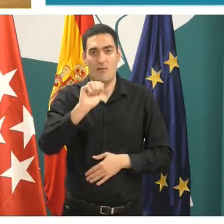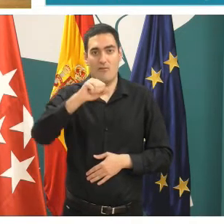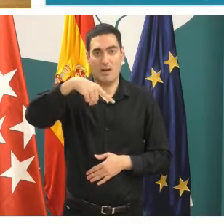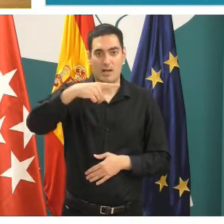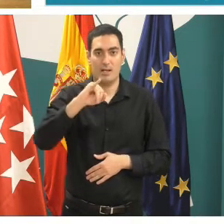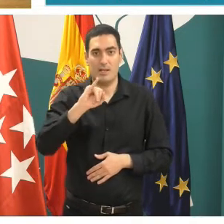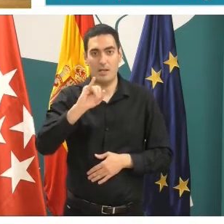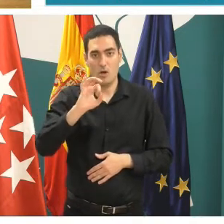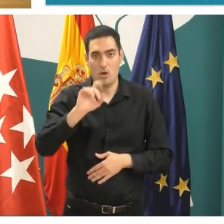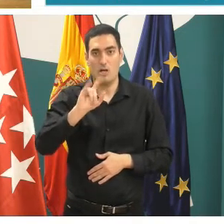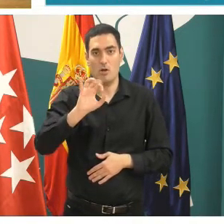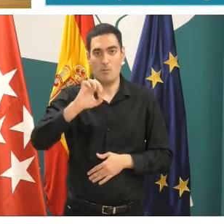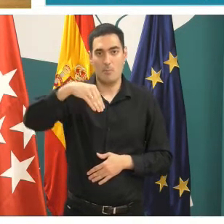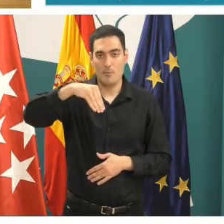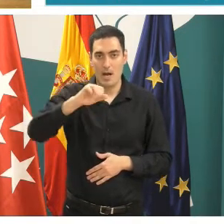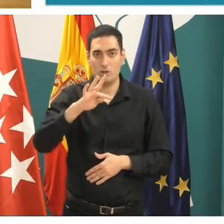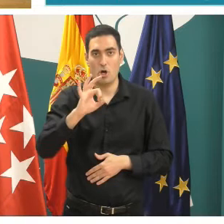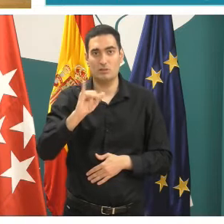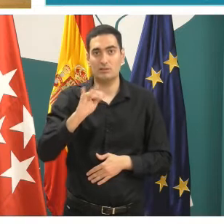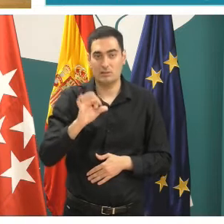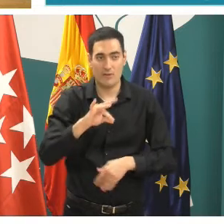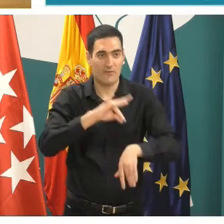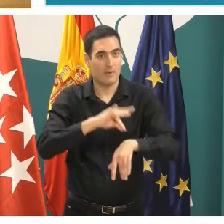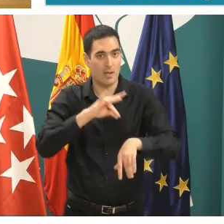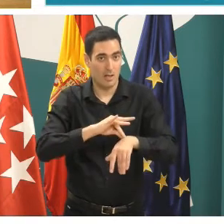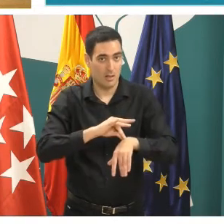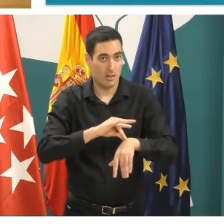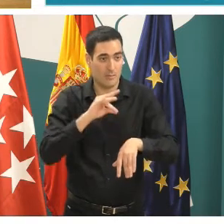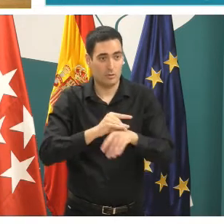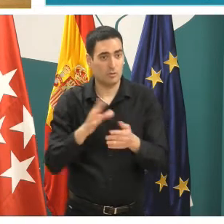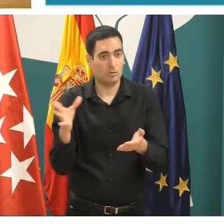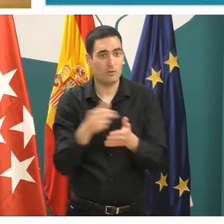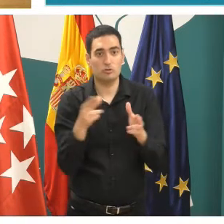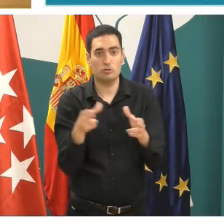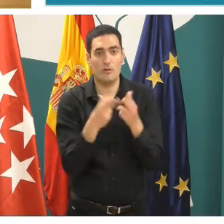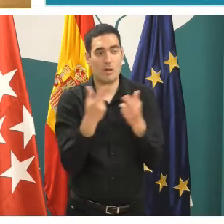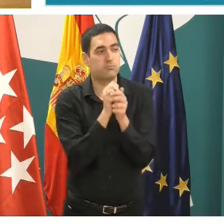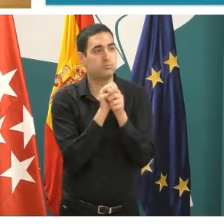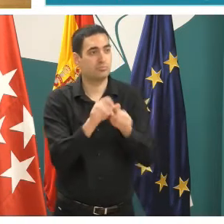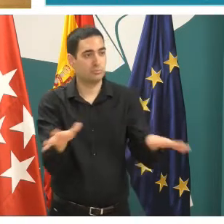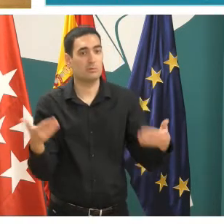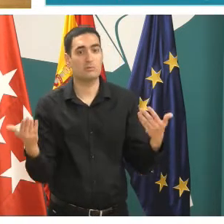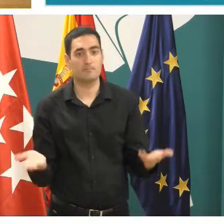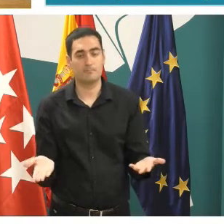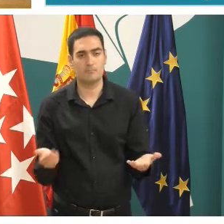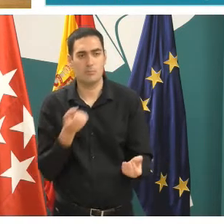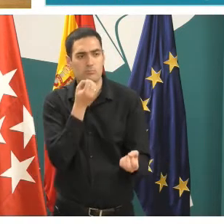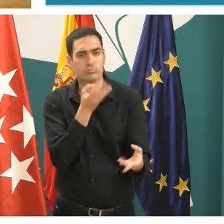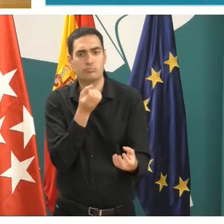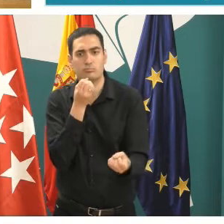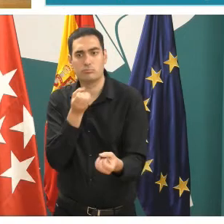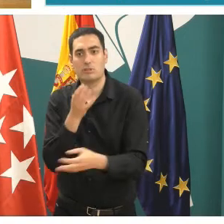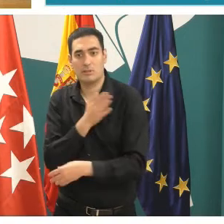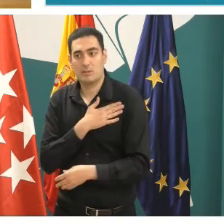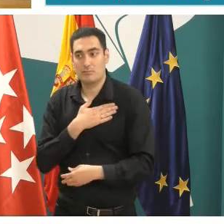queremos contribuir a la difusión y conocimiento de estas patologías a toda la sociedad. Entonces, comentaros que seguro que habéis visto